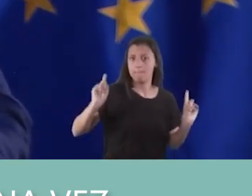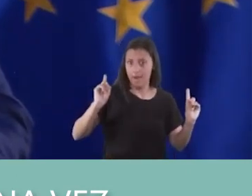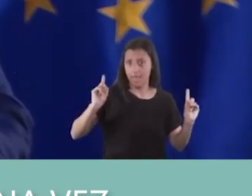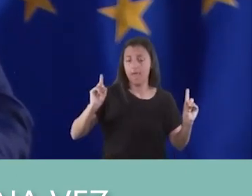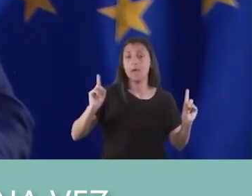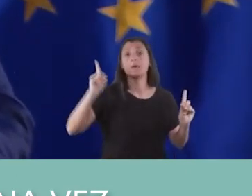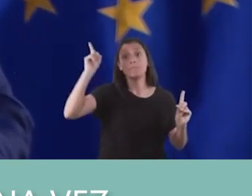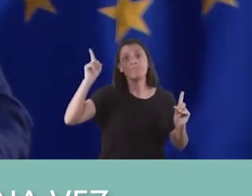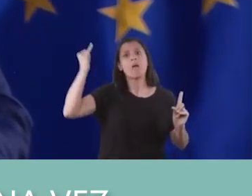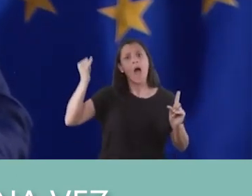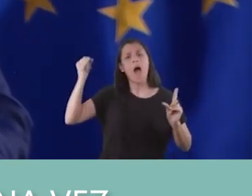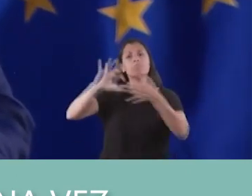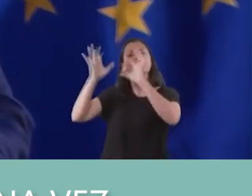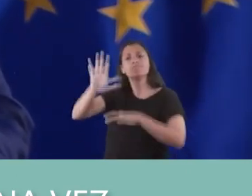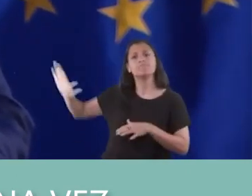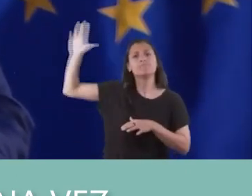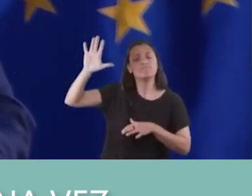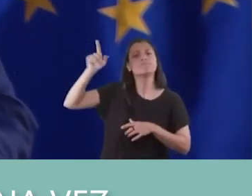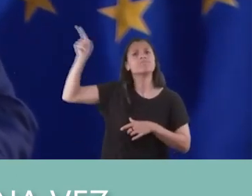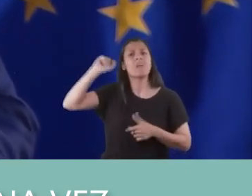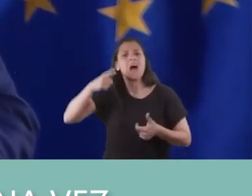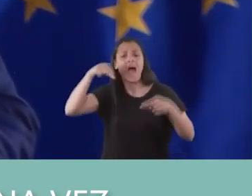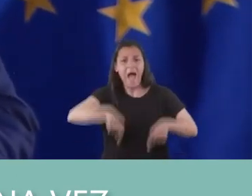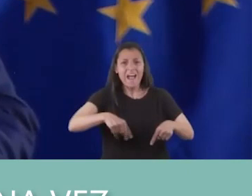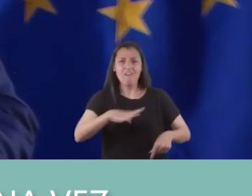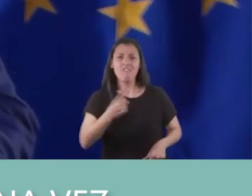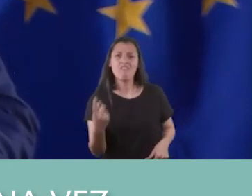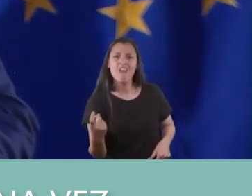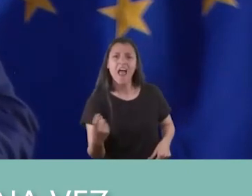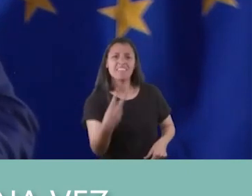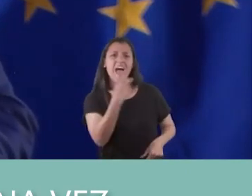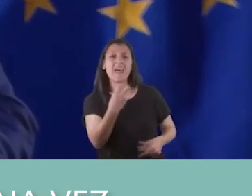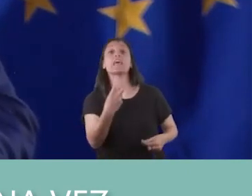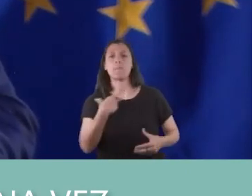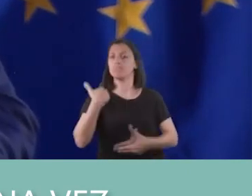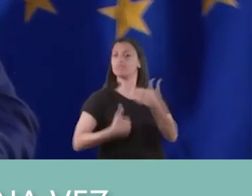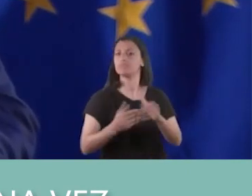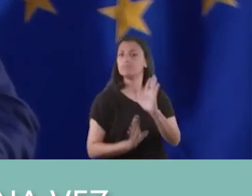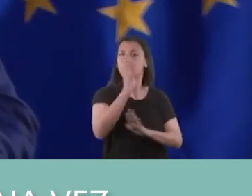Allá en el norte se disputan el gas, pero acá en el sur nos falta la energía para poder desarrollarnos.